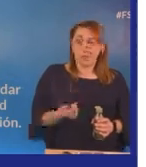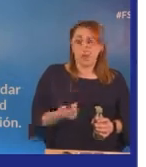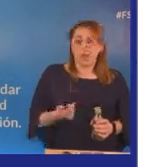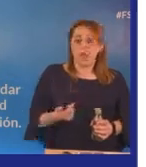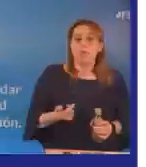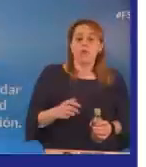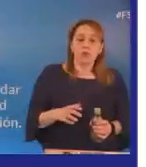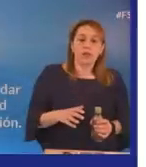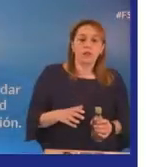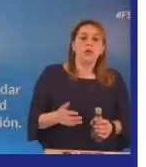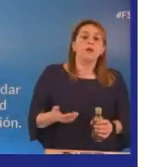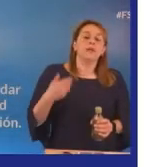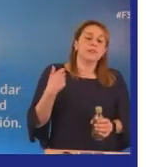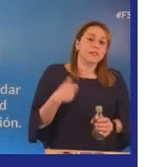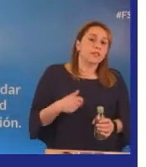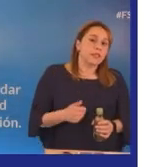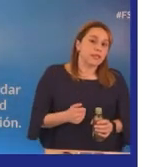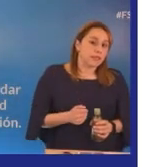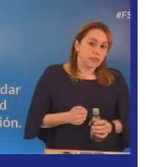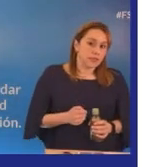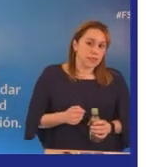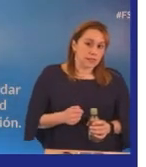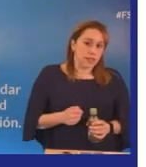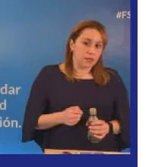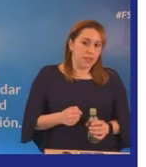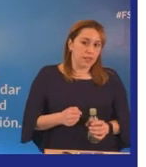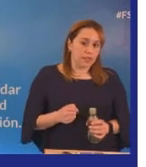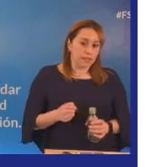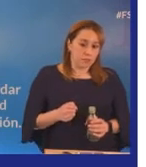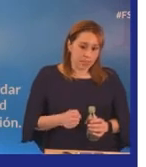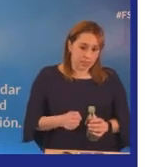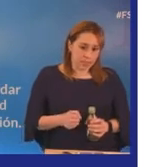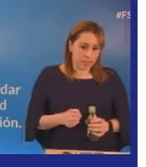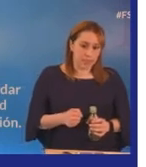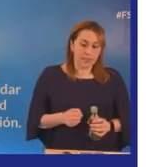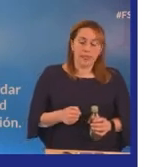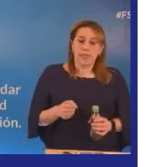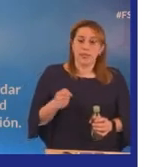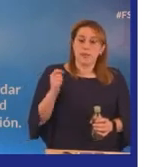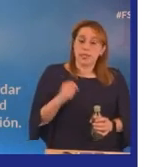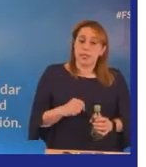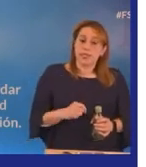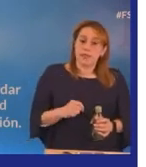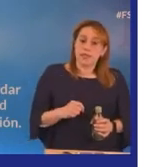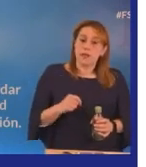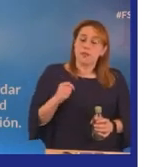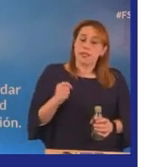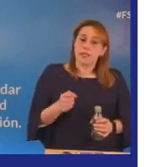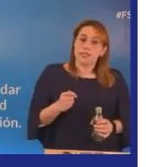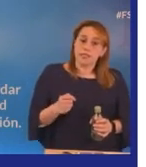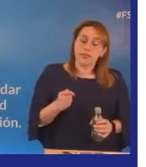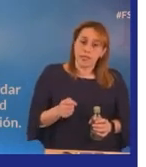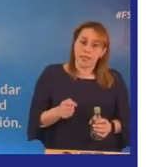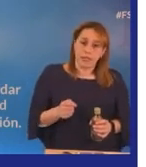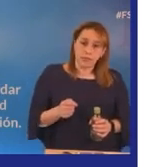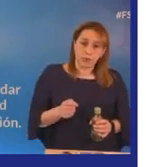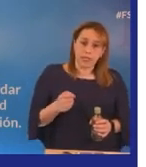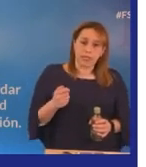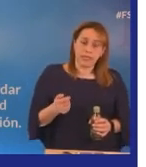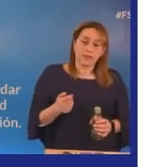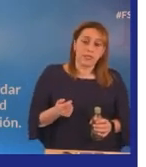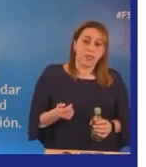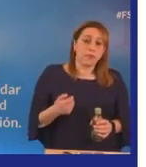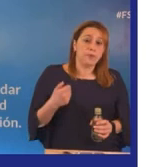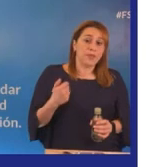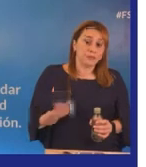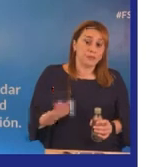que tendríamos que modularlo para facilitar las actividades de la vida diaria del paciente. También hay que trabajar la parte de sensibilidad, porque